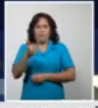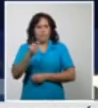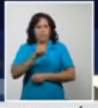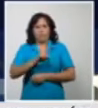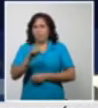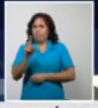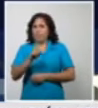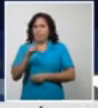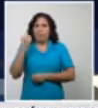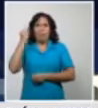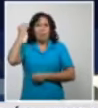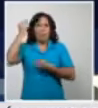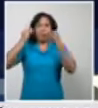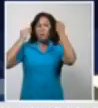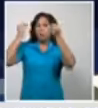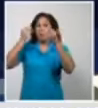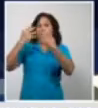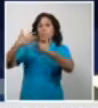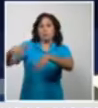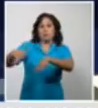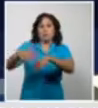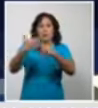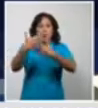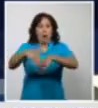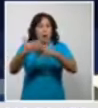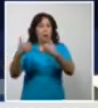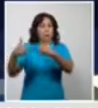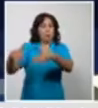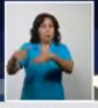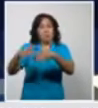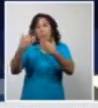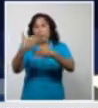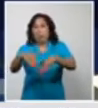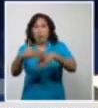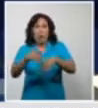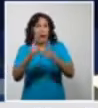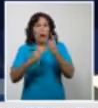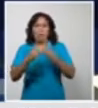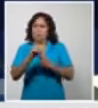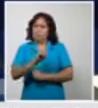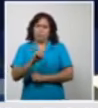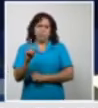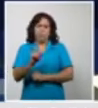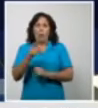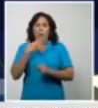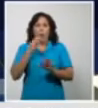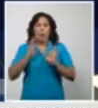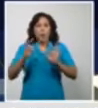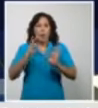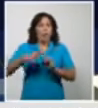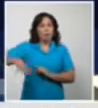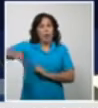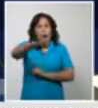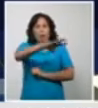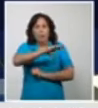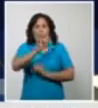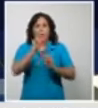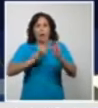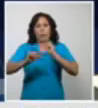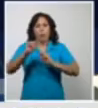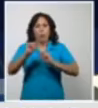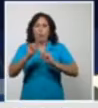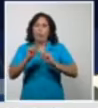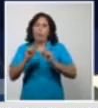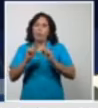pensar que vamos a dejar que la población padezca la enfermedad para que se vaya creando la